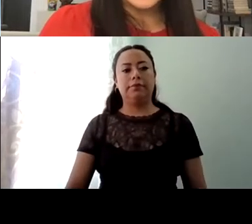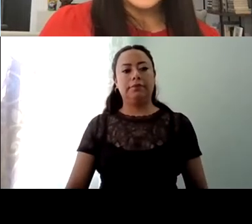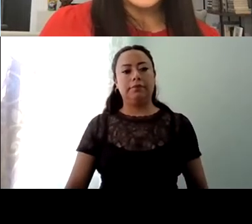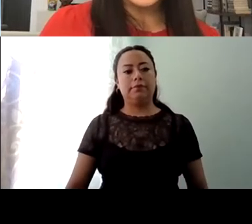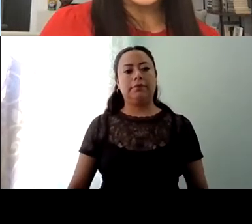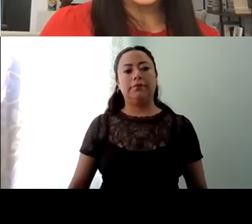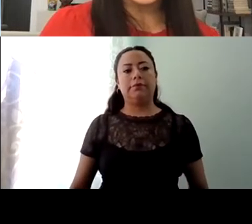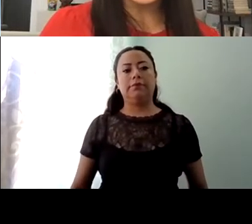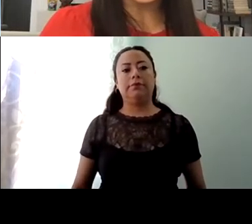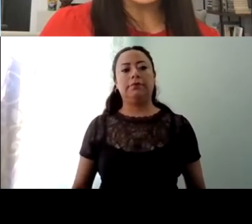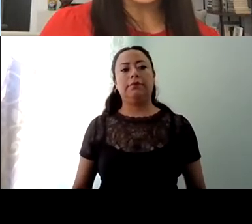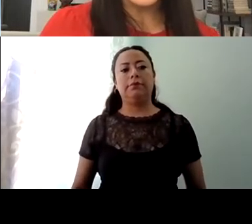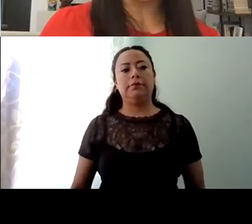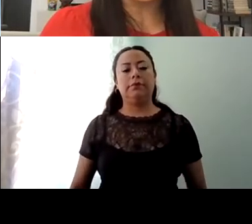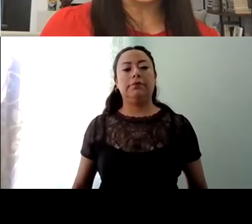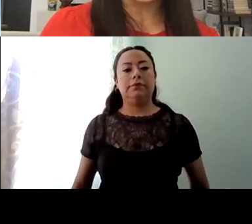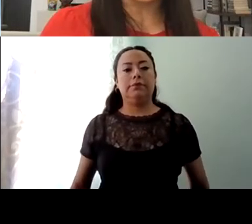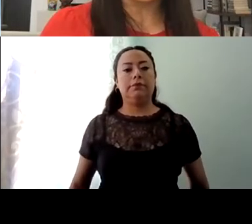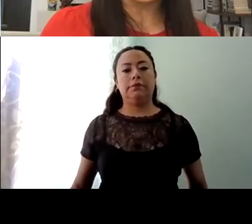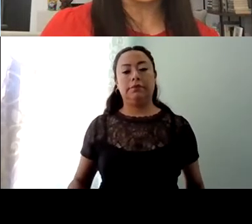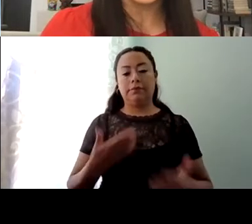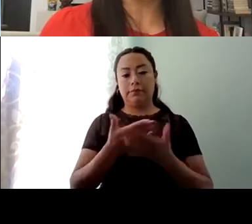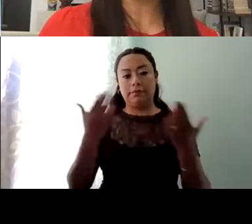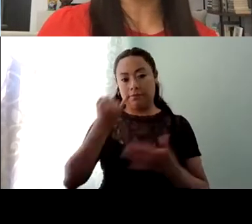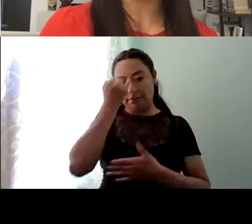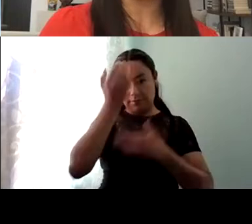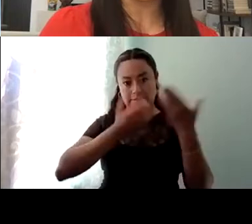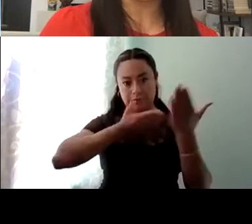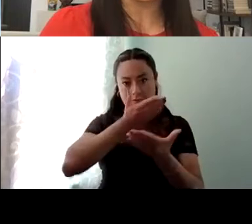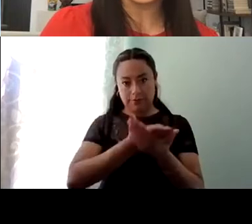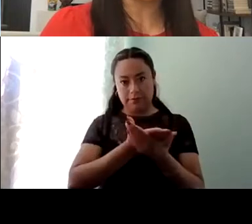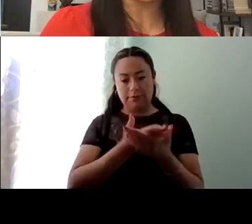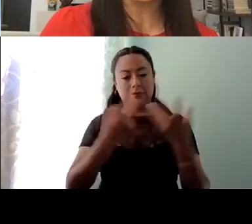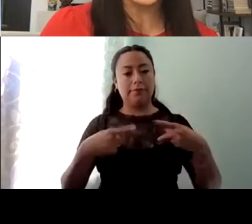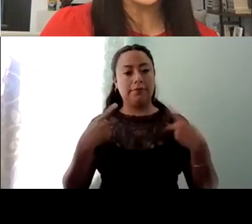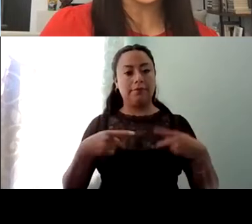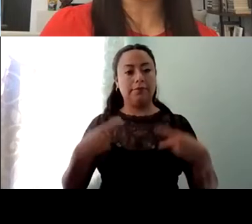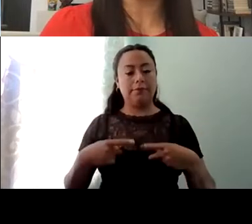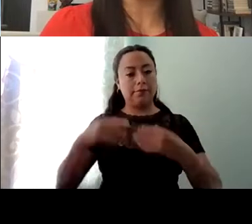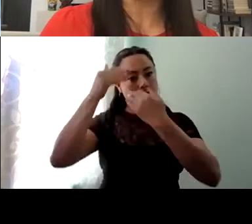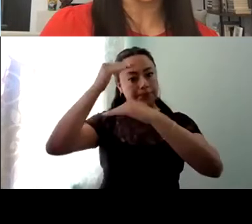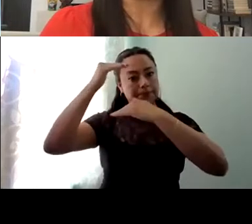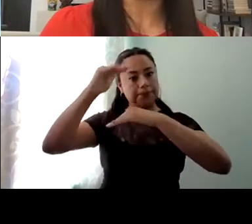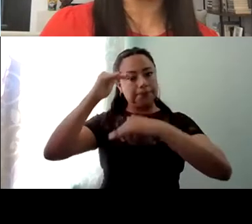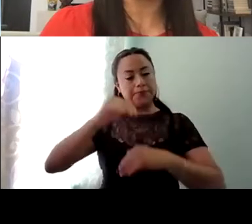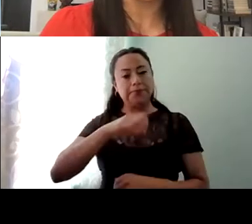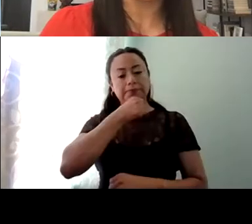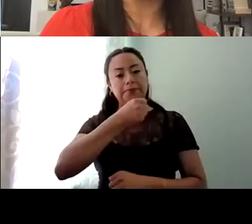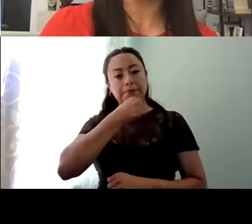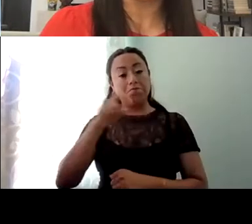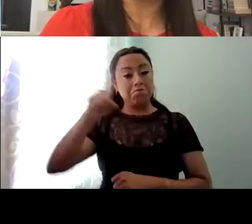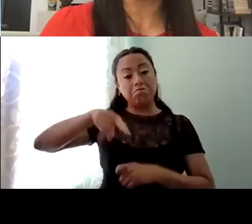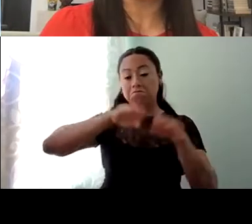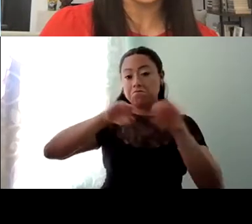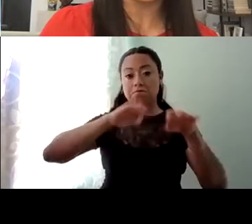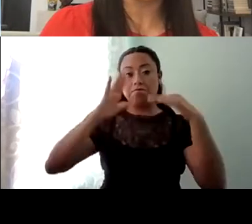sobre la iniciativa de las personas de adultas mayores que no tienen empleo,